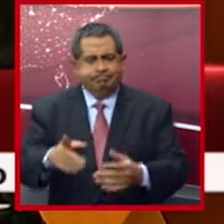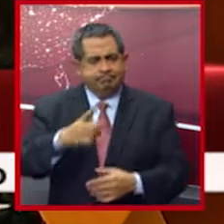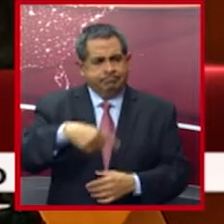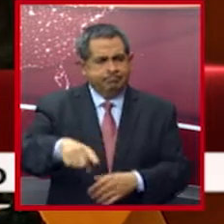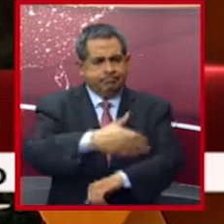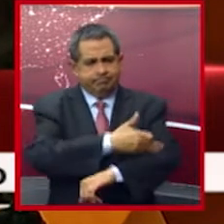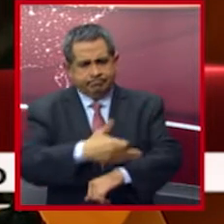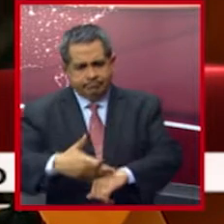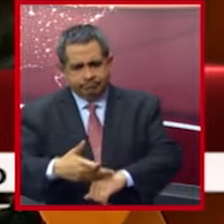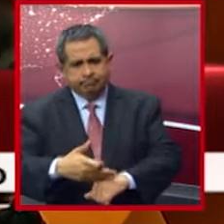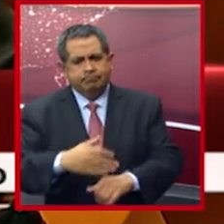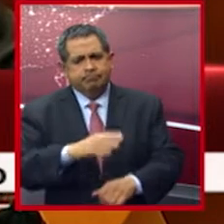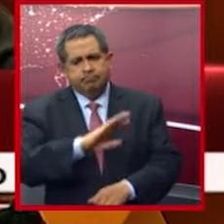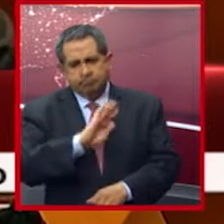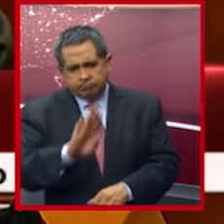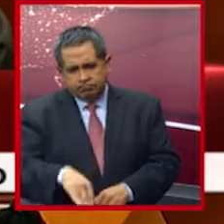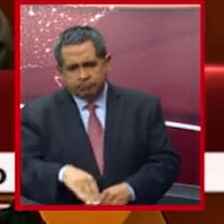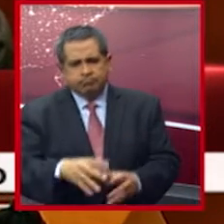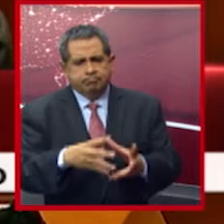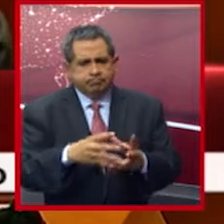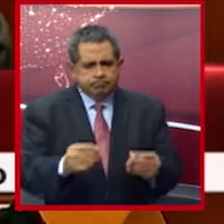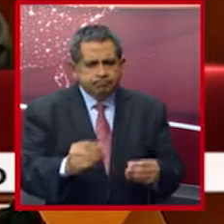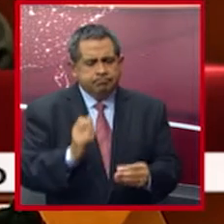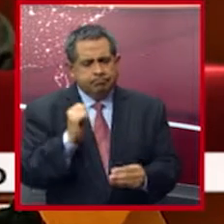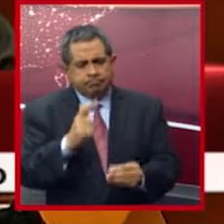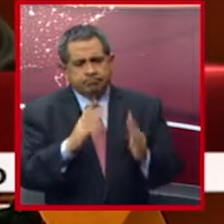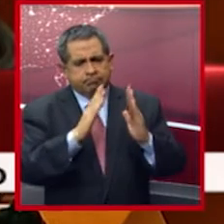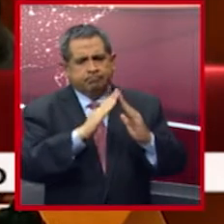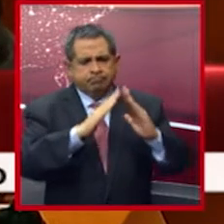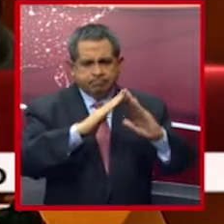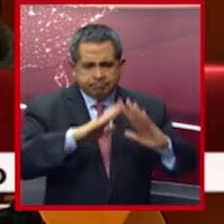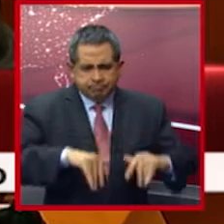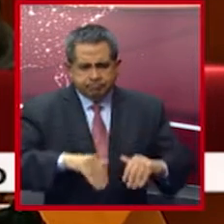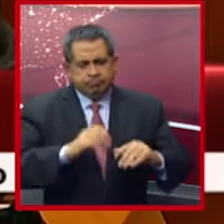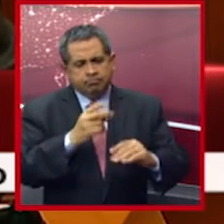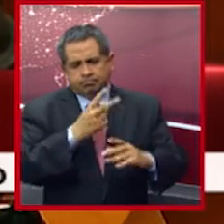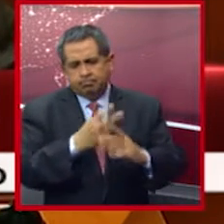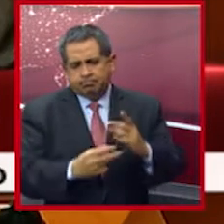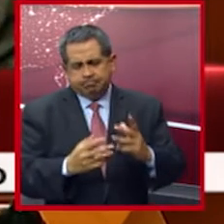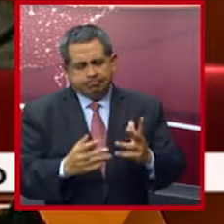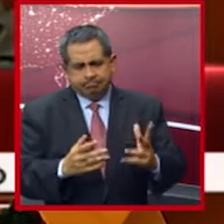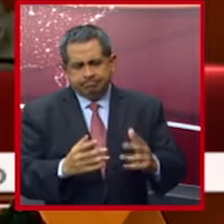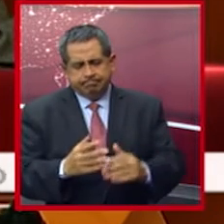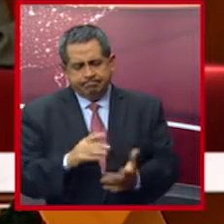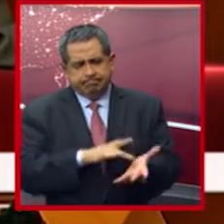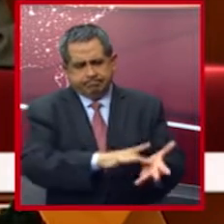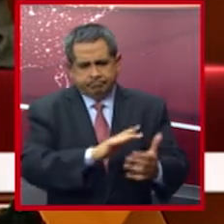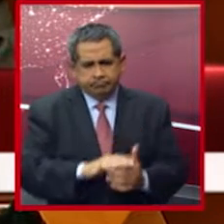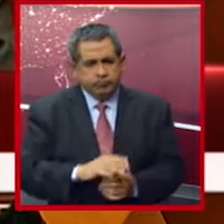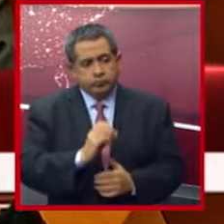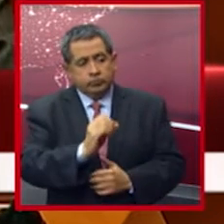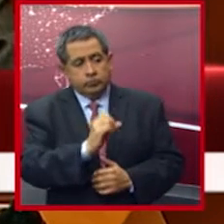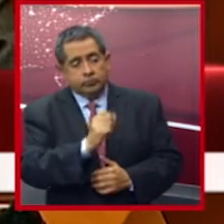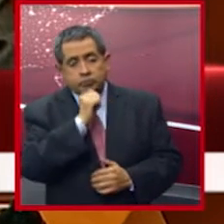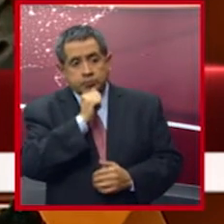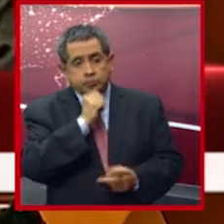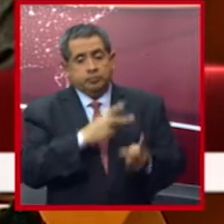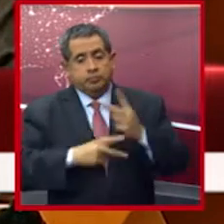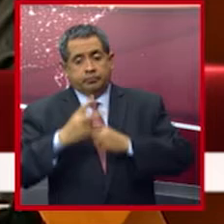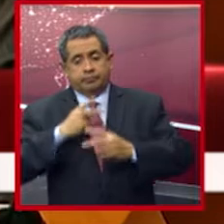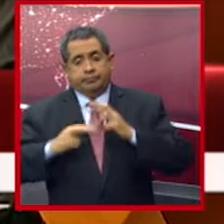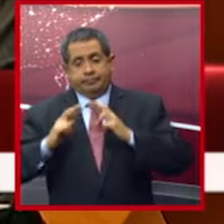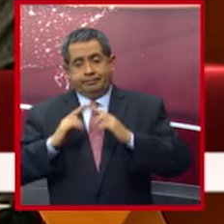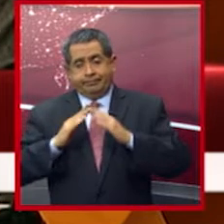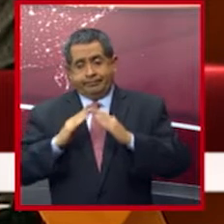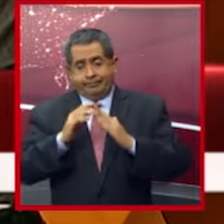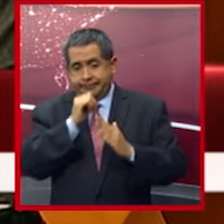perdieron algún ser querido o a su patrimonio o a ambos, quienes no pueden regresar a sus viviendas